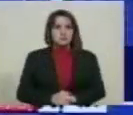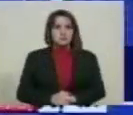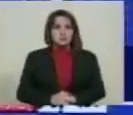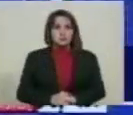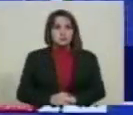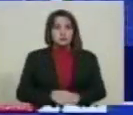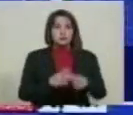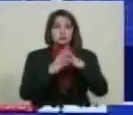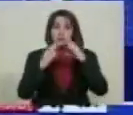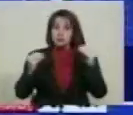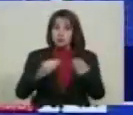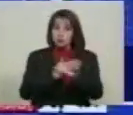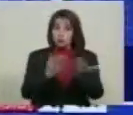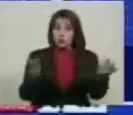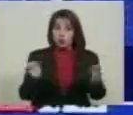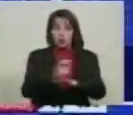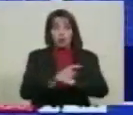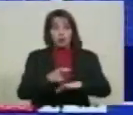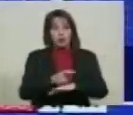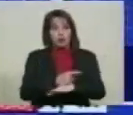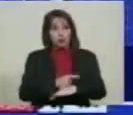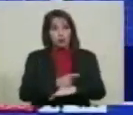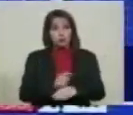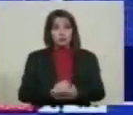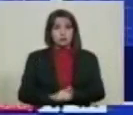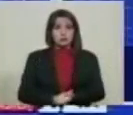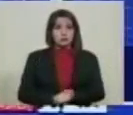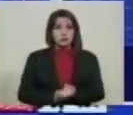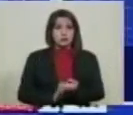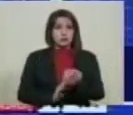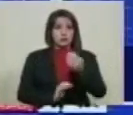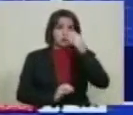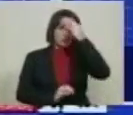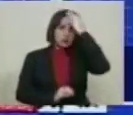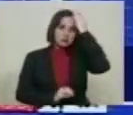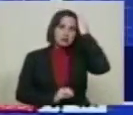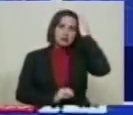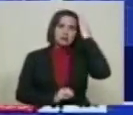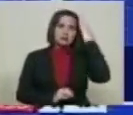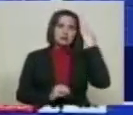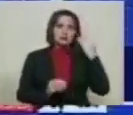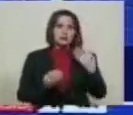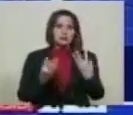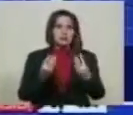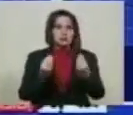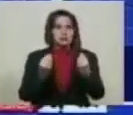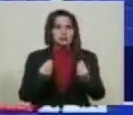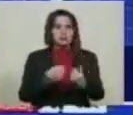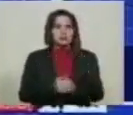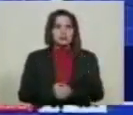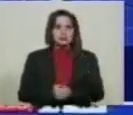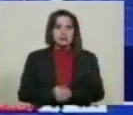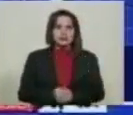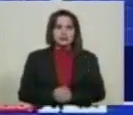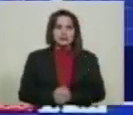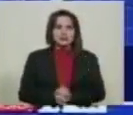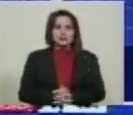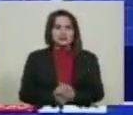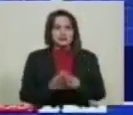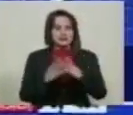gobernadores, camaradas, camarados, que tienen tremenda batalla en todos los